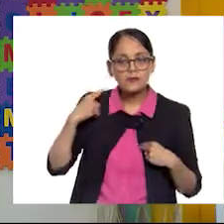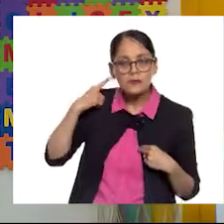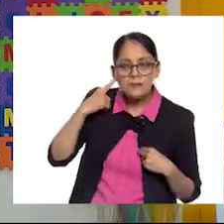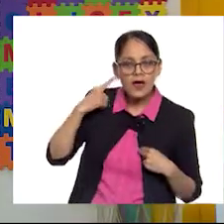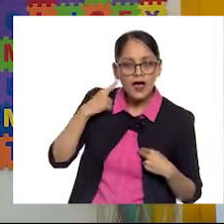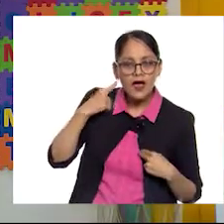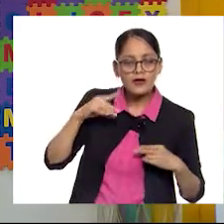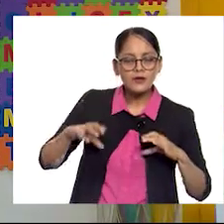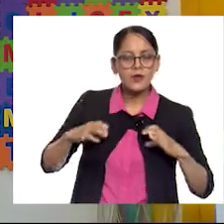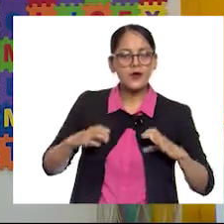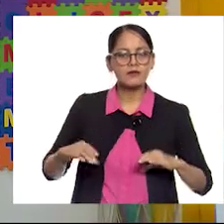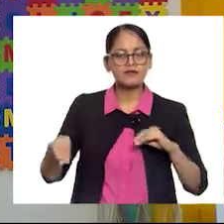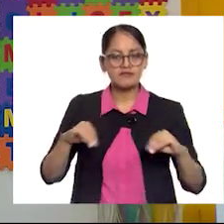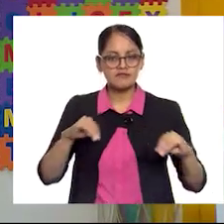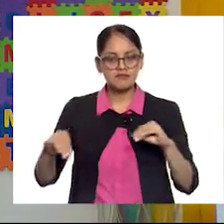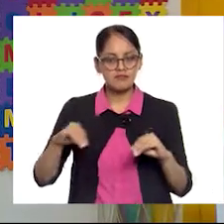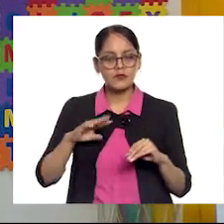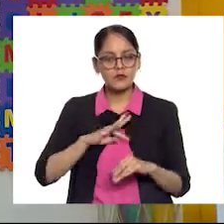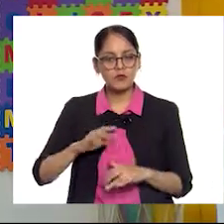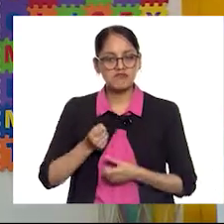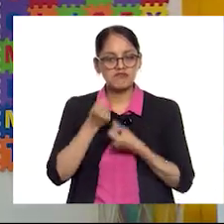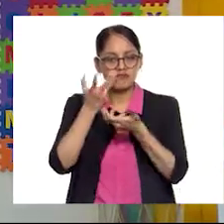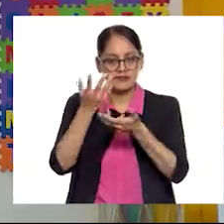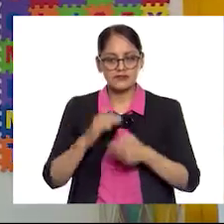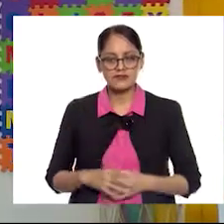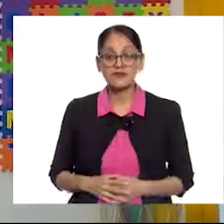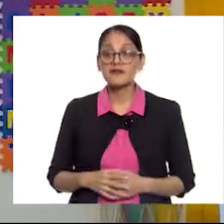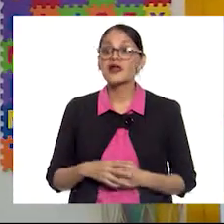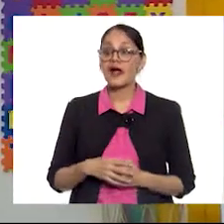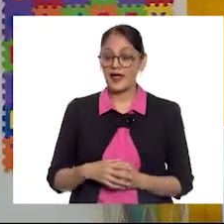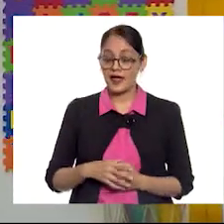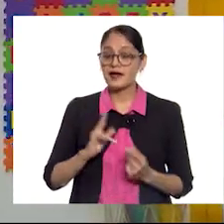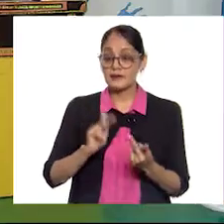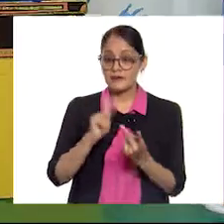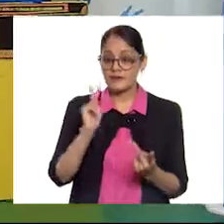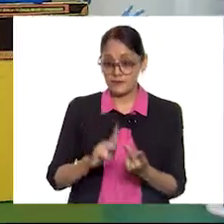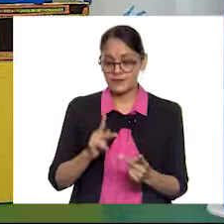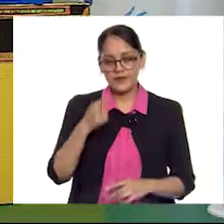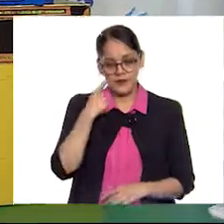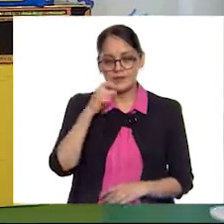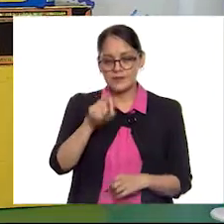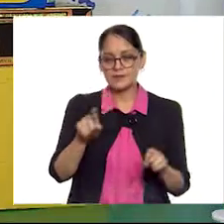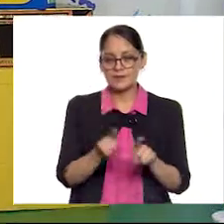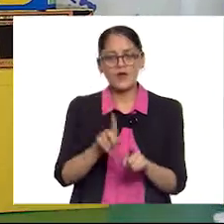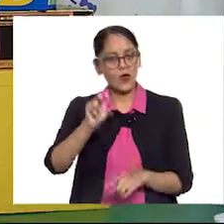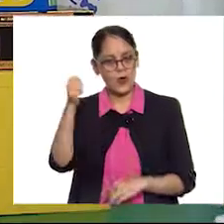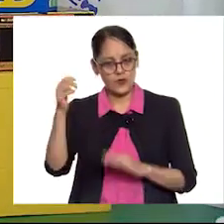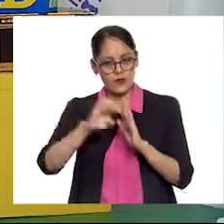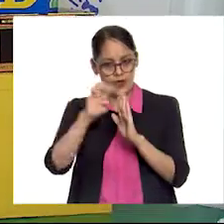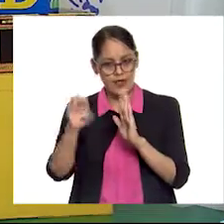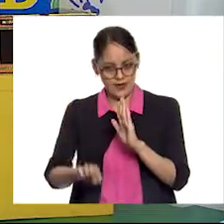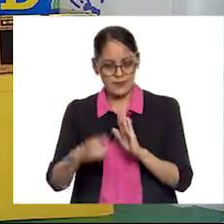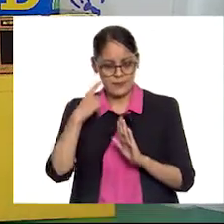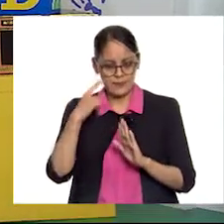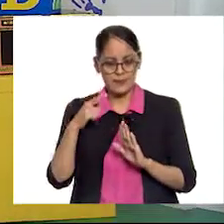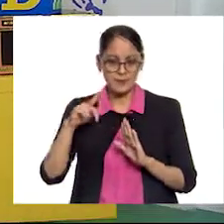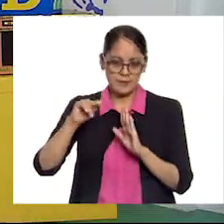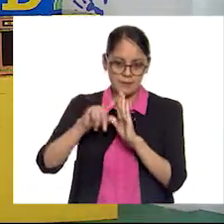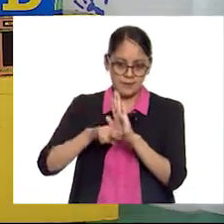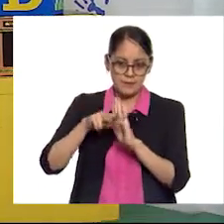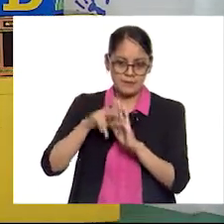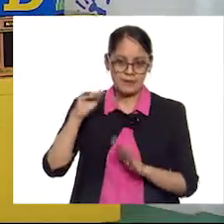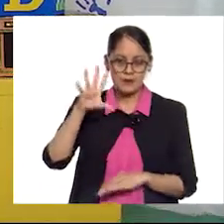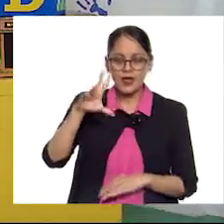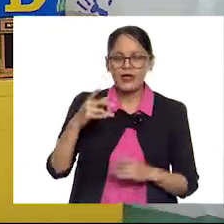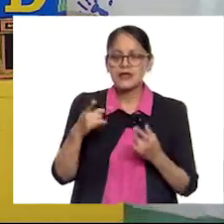escuchando la narración. Ah, muy bien, perfecto. Y sobre lo que estás hablando, Pepe, ¿sí? Tenemos otro ejemplo. Vamos a ver otro ejemplo